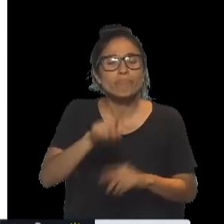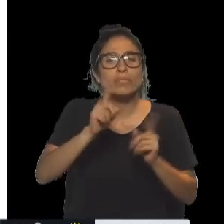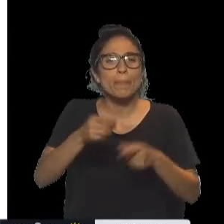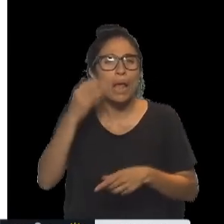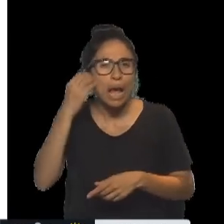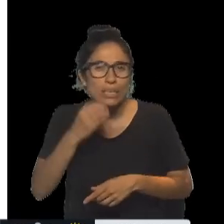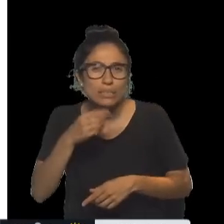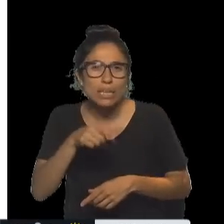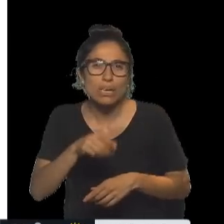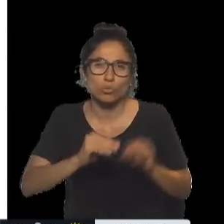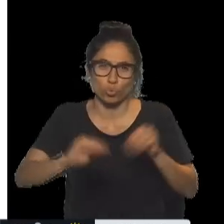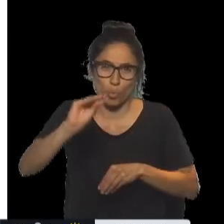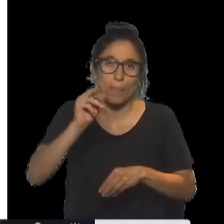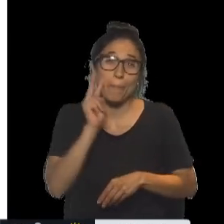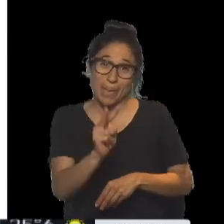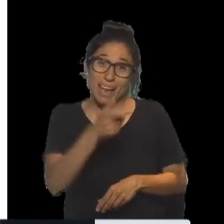y escuchamos. Mirá.